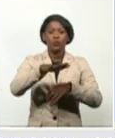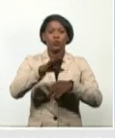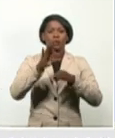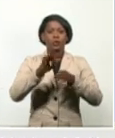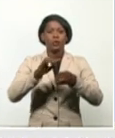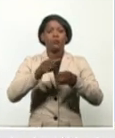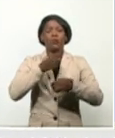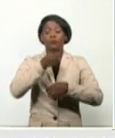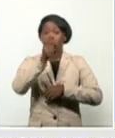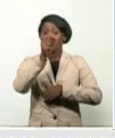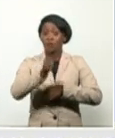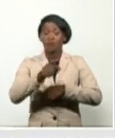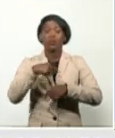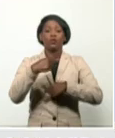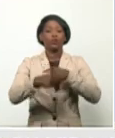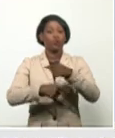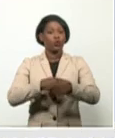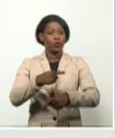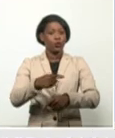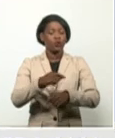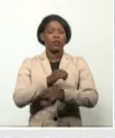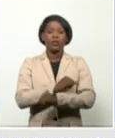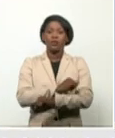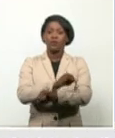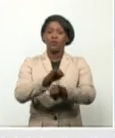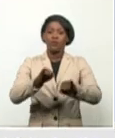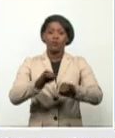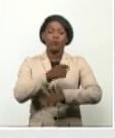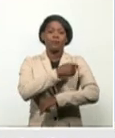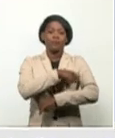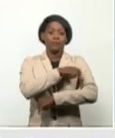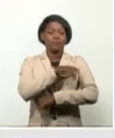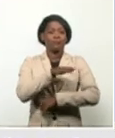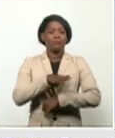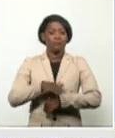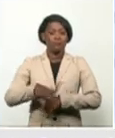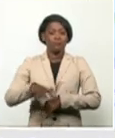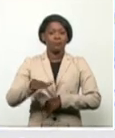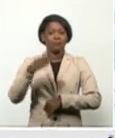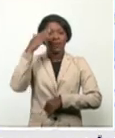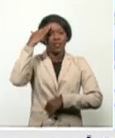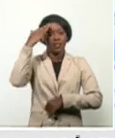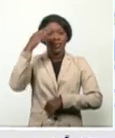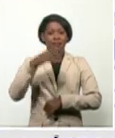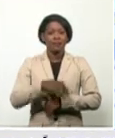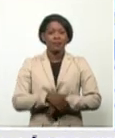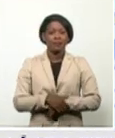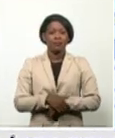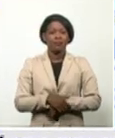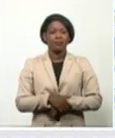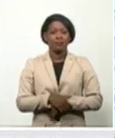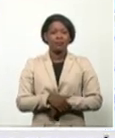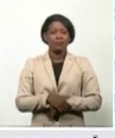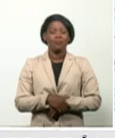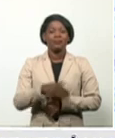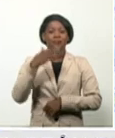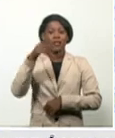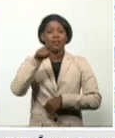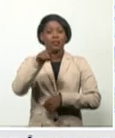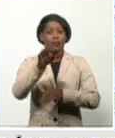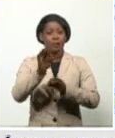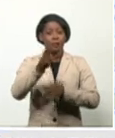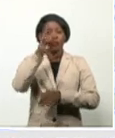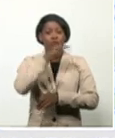información todos los días con la mayor claridad posible. Gracias. El agradecimiento para usted, doctor, para los corresponsales por